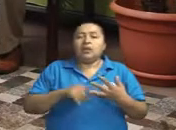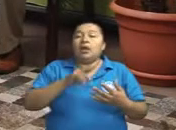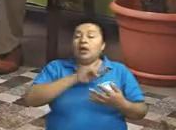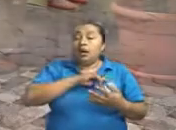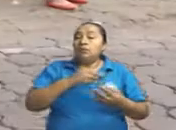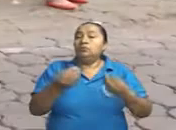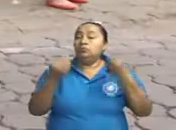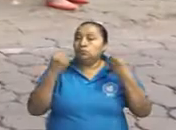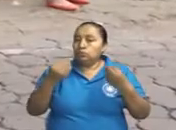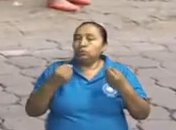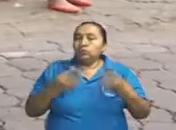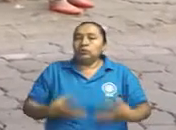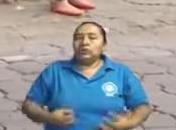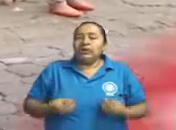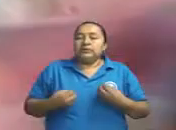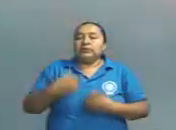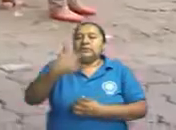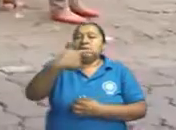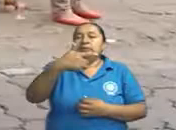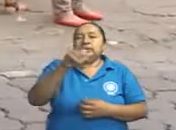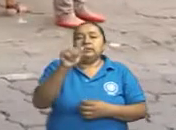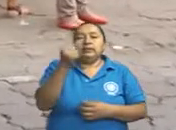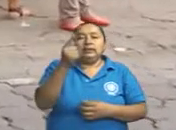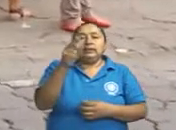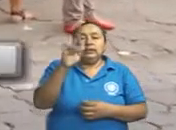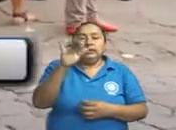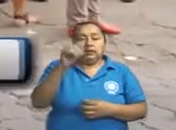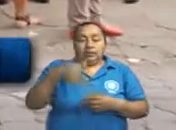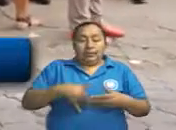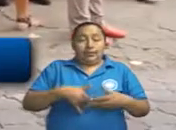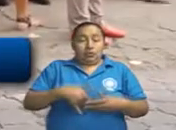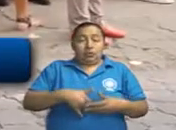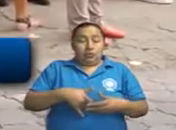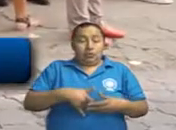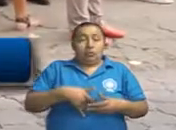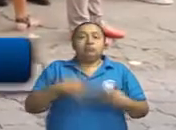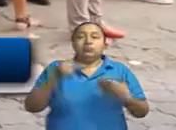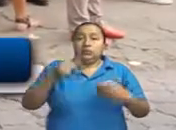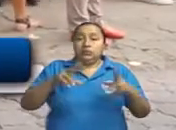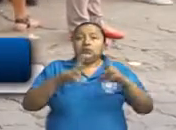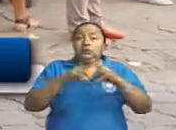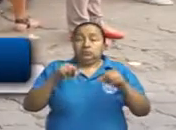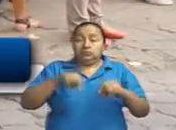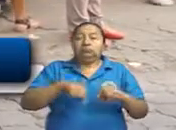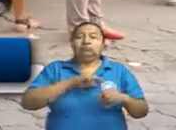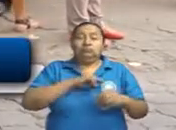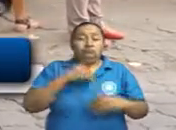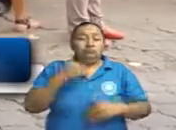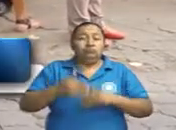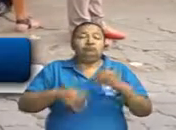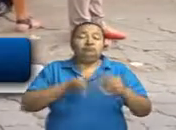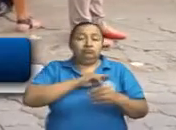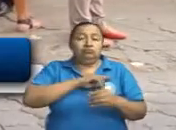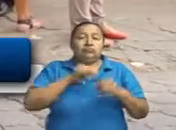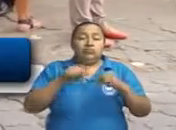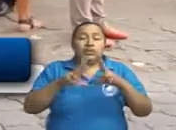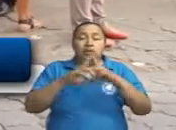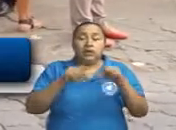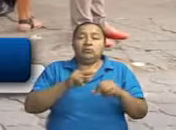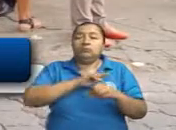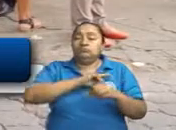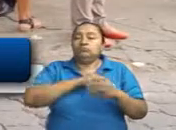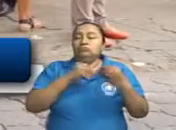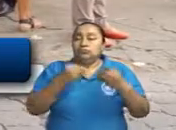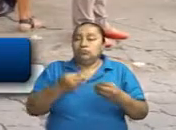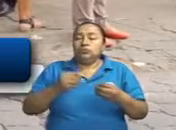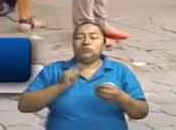incidencia de cáncer gástrico, del sistema gastrointestinal. En Nicaragua es una patología muy frecuente que ocupa